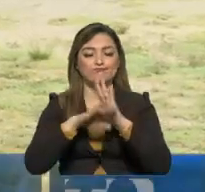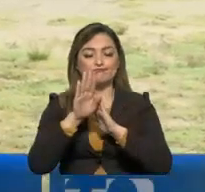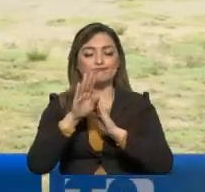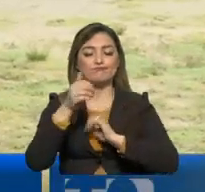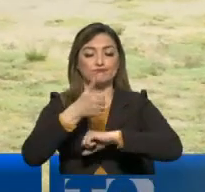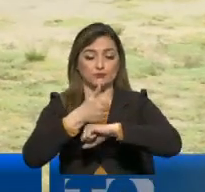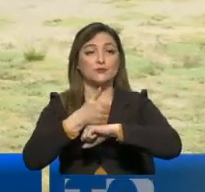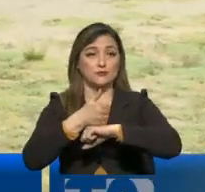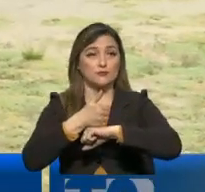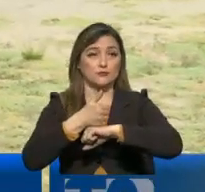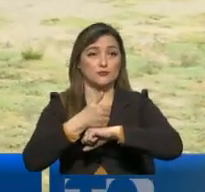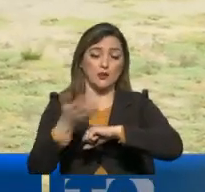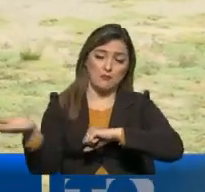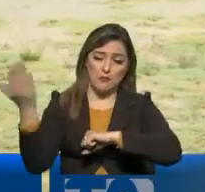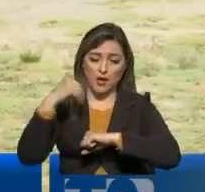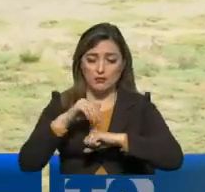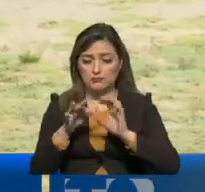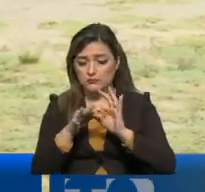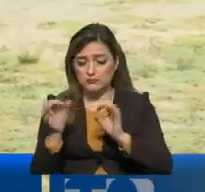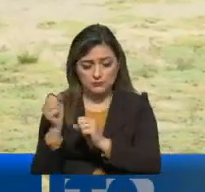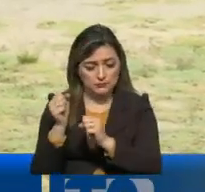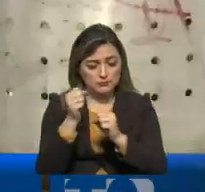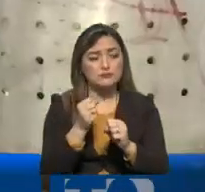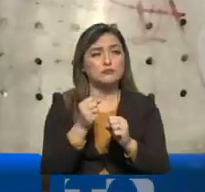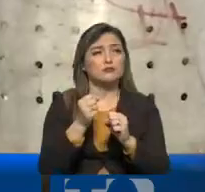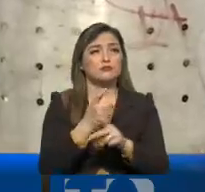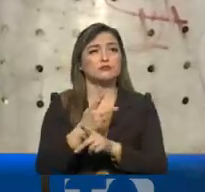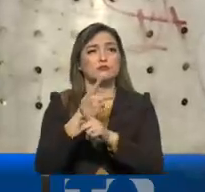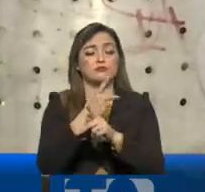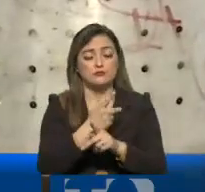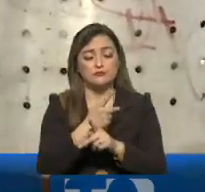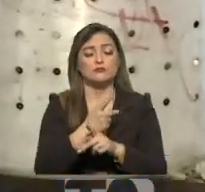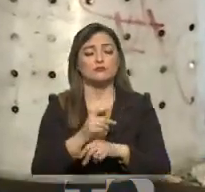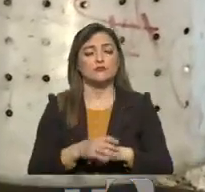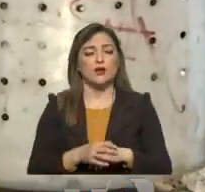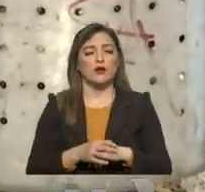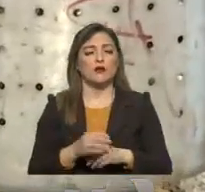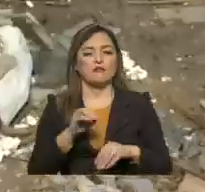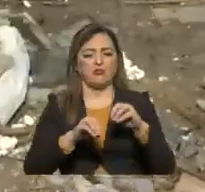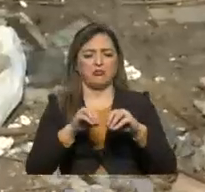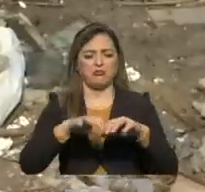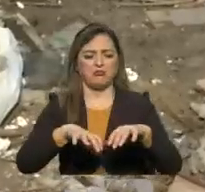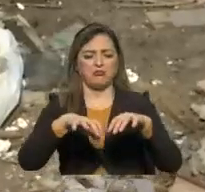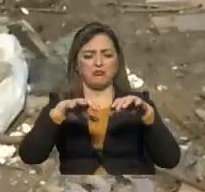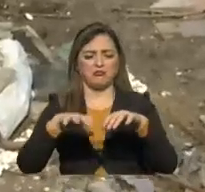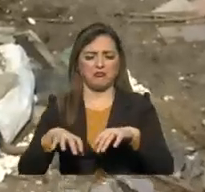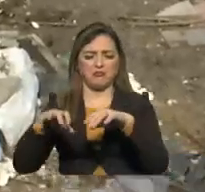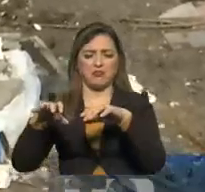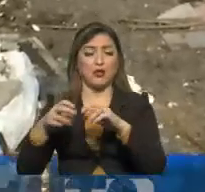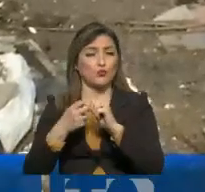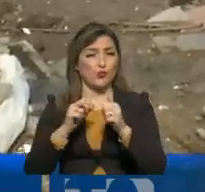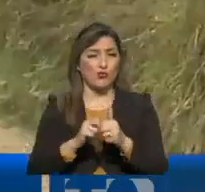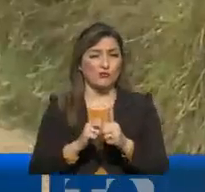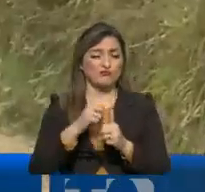Vengan, recolecten la basura, cuiden más el sitio, den mantenimiento. La acumulación de desperdicios en el sector no solo es un problema